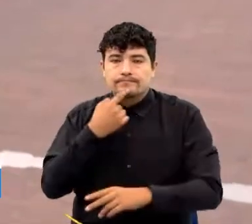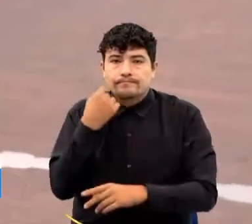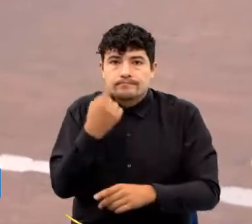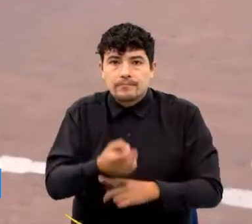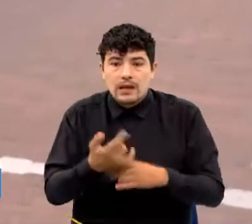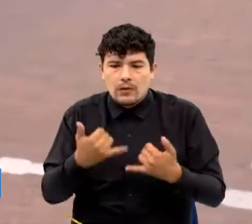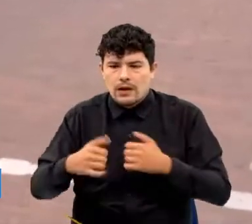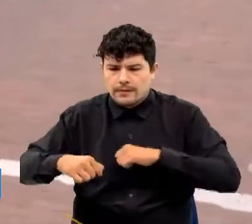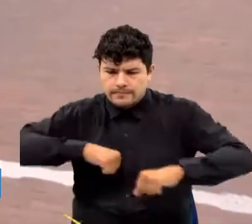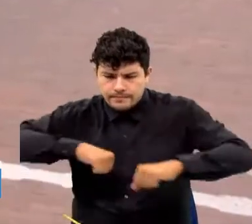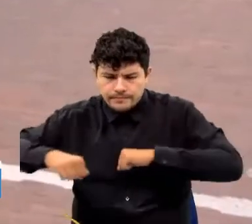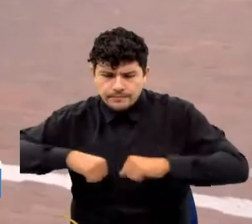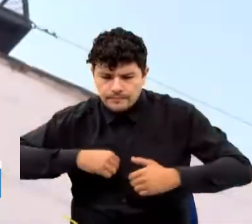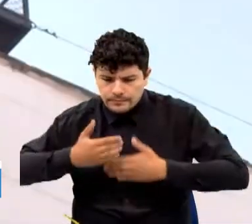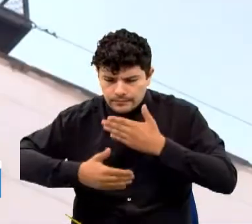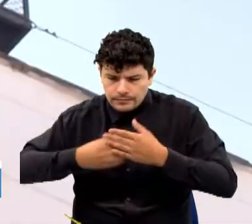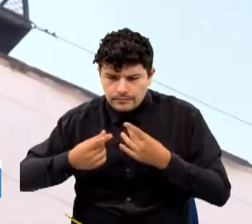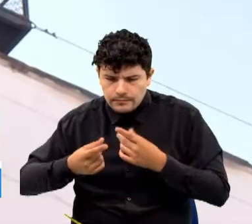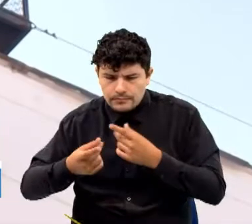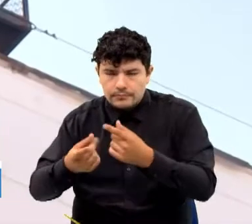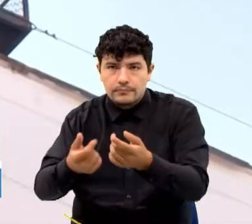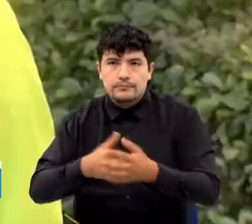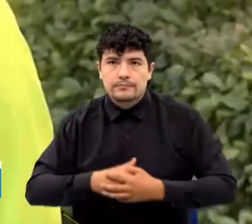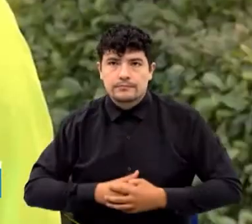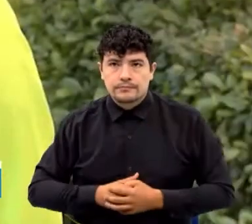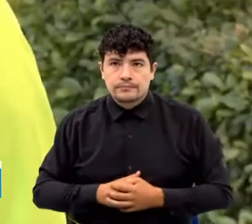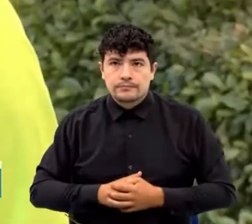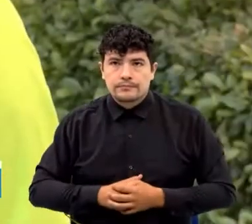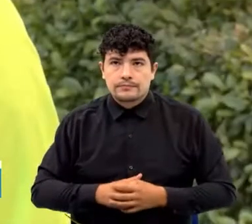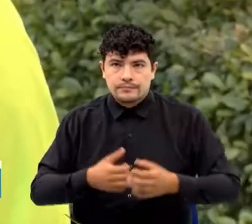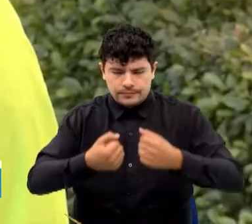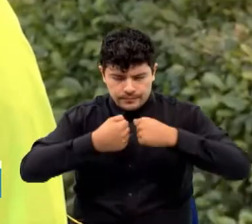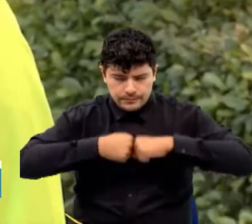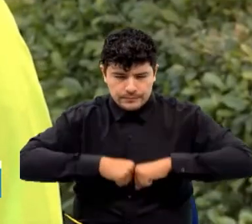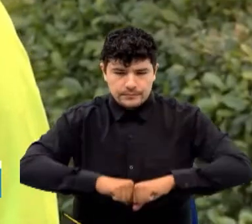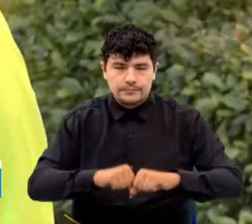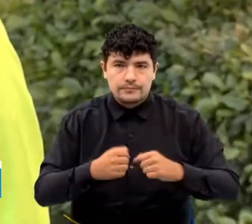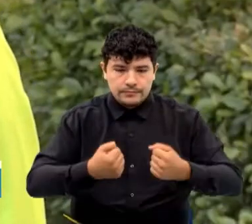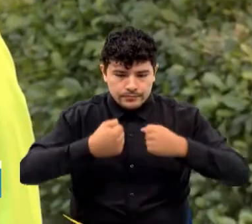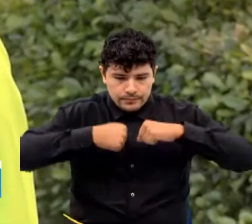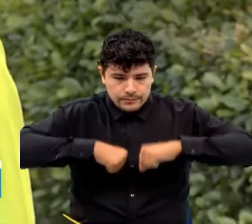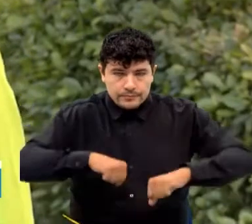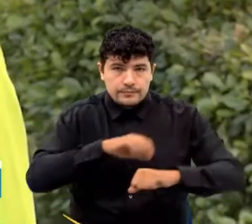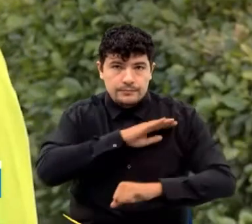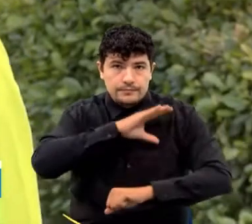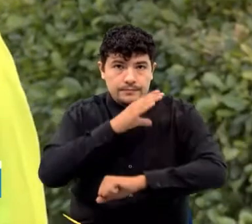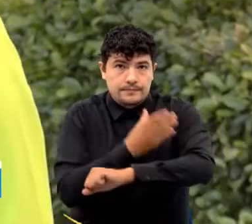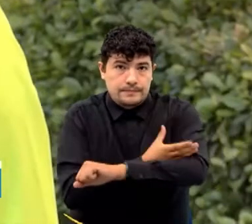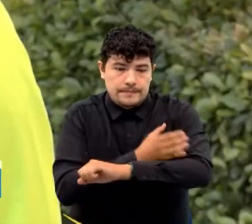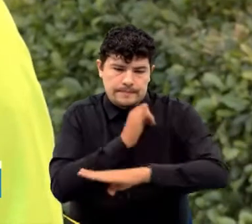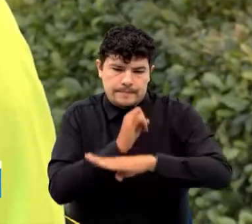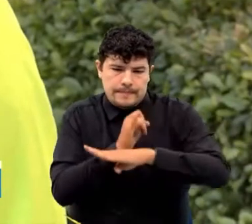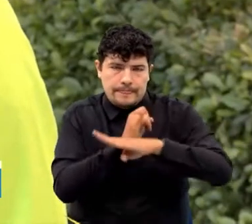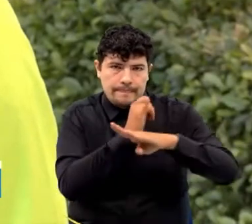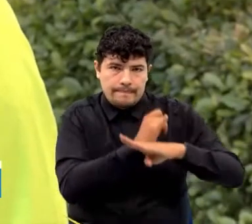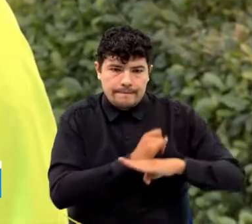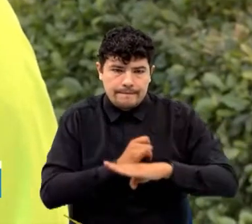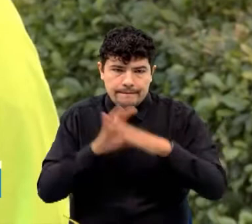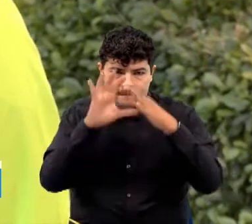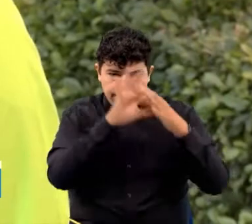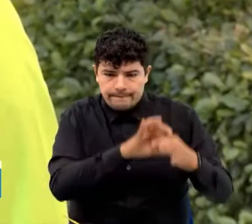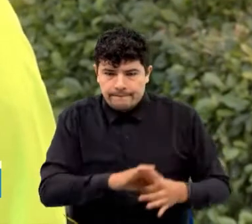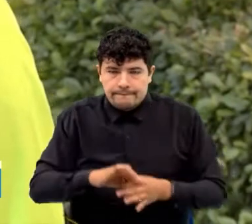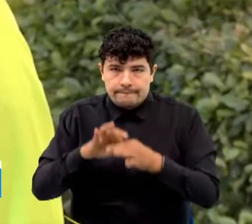que actuarían con prontitud. Que estamos haciendo todo nuestro mayor esfuerzo, todas las capacidades interinstitucionales están